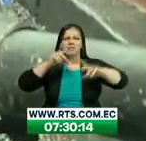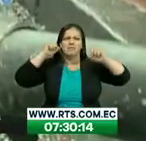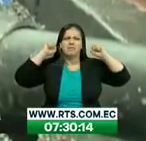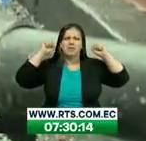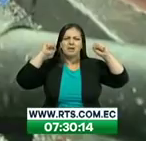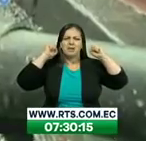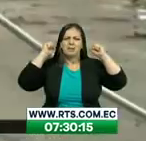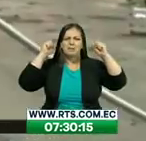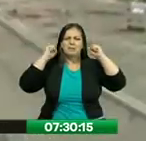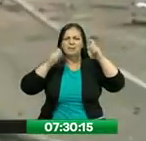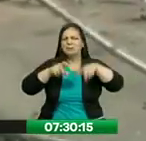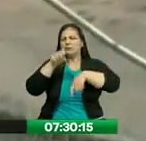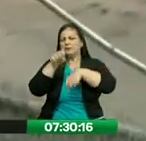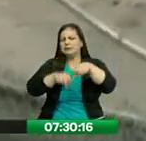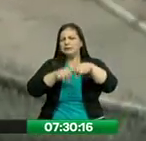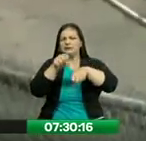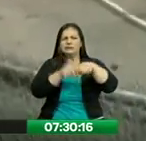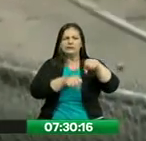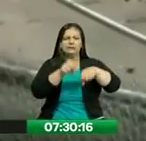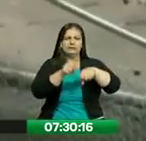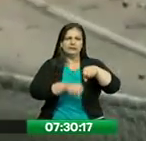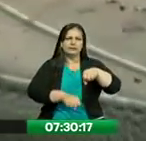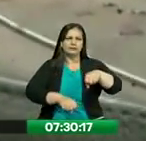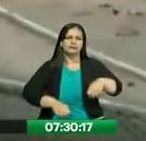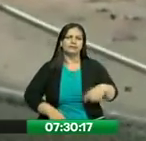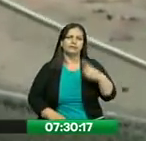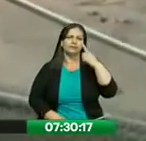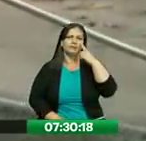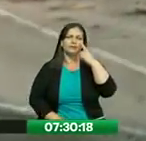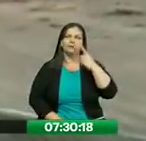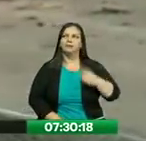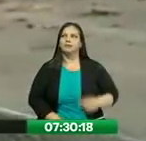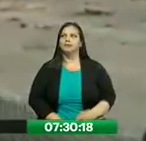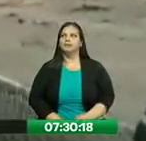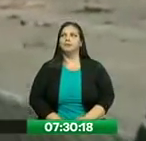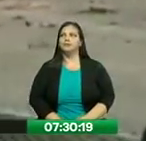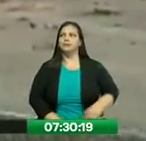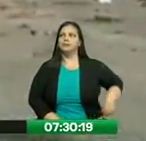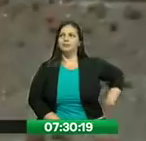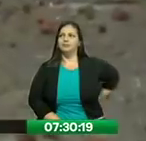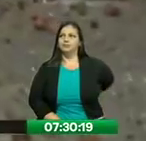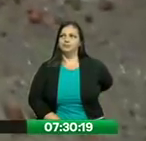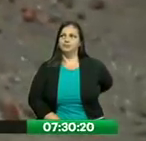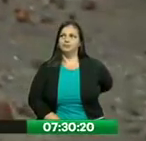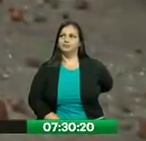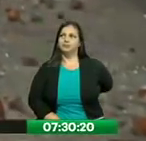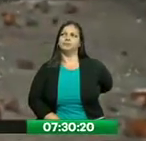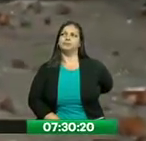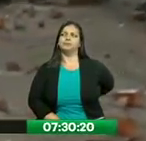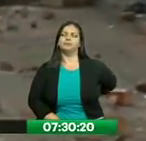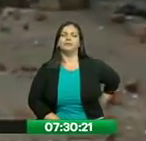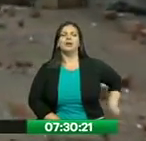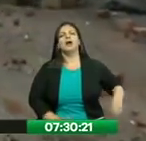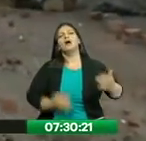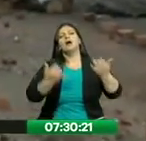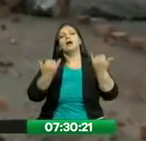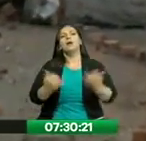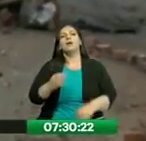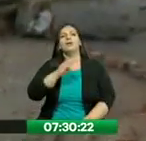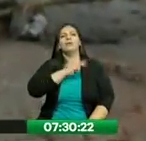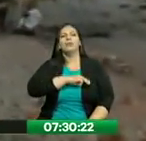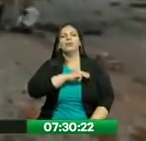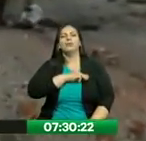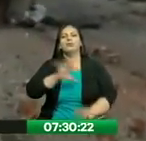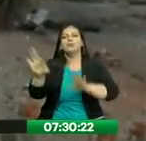los bienes afectados por el vandalismo suscitado en medio de las manifestaciones. En tanto, una comisión especial municipal